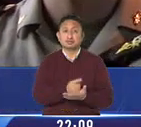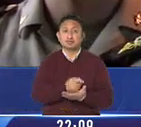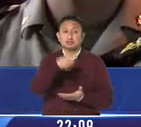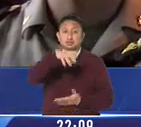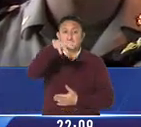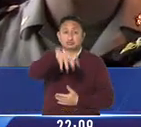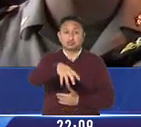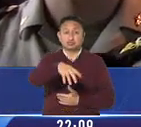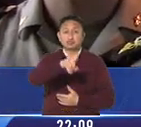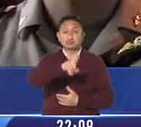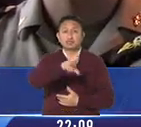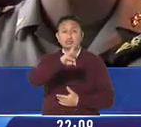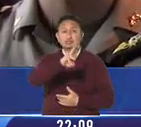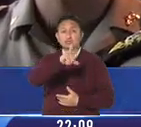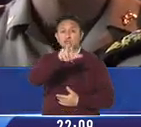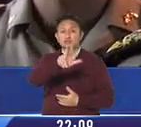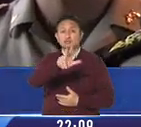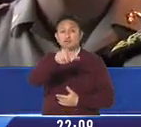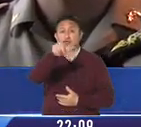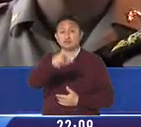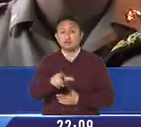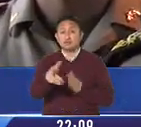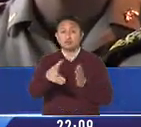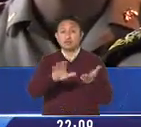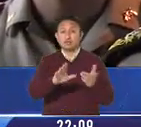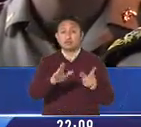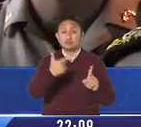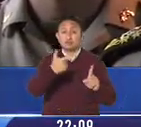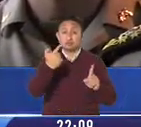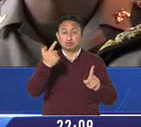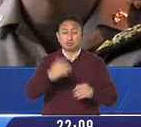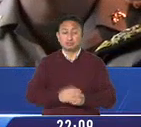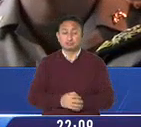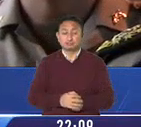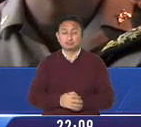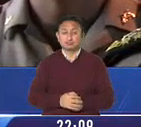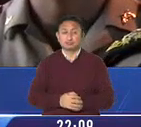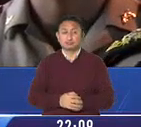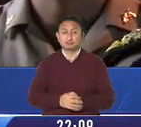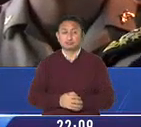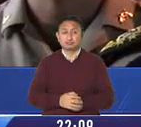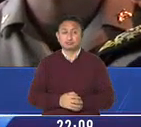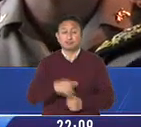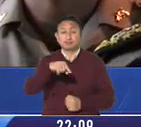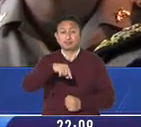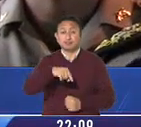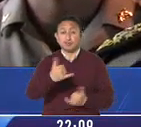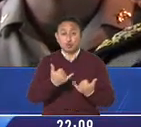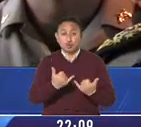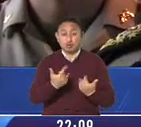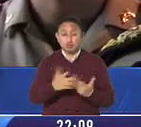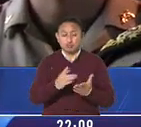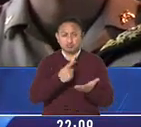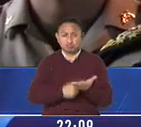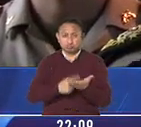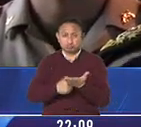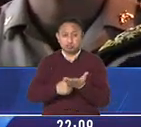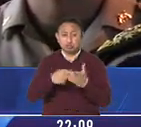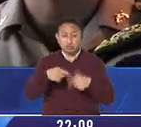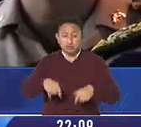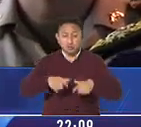tenemos 163 muertes violentas. De esta manera vamos determinando, de acuerdo a